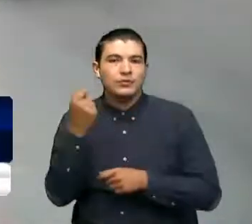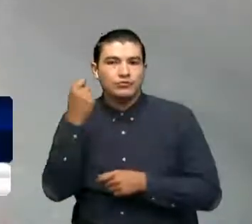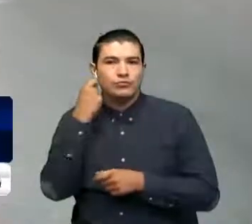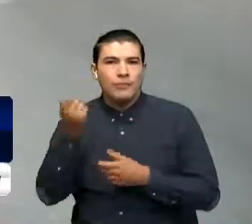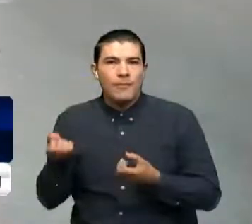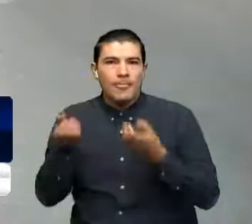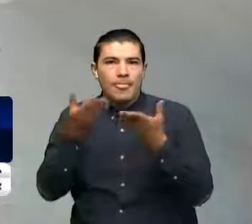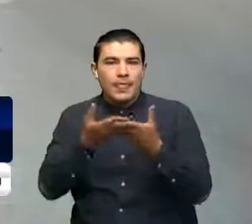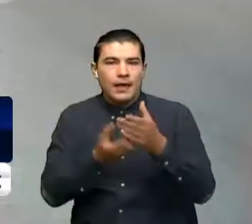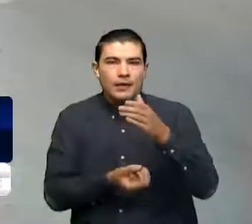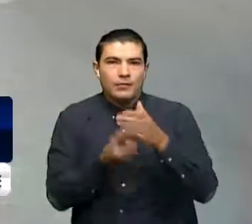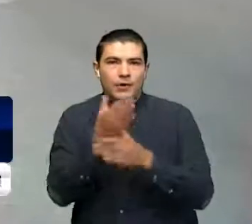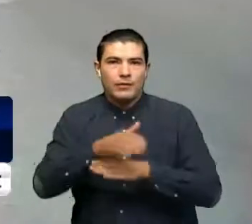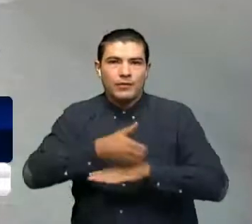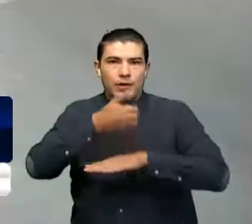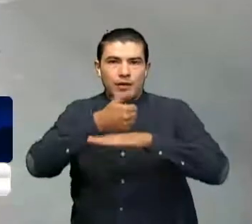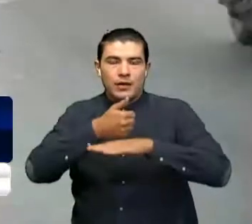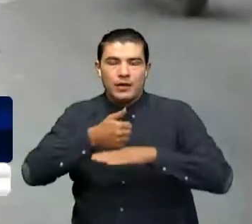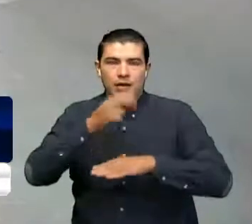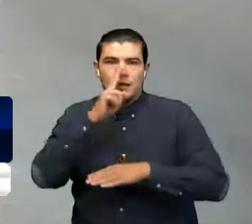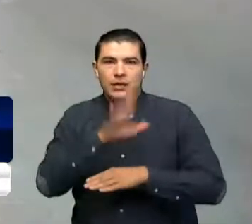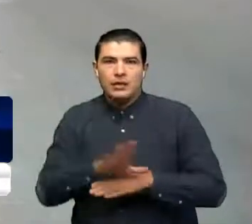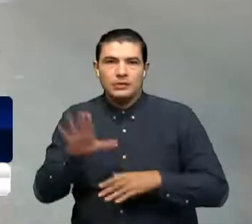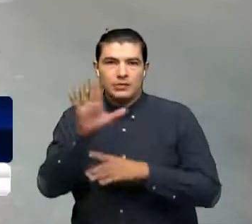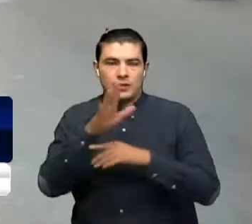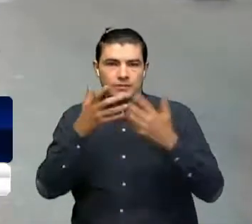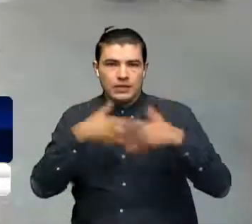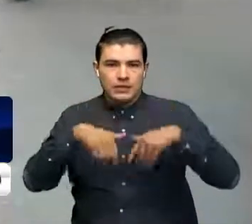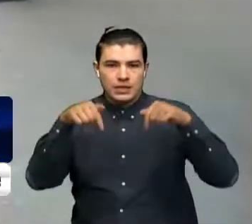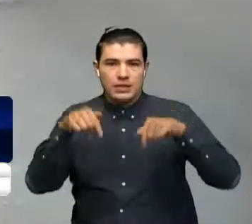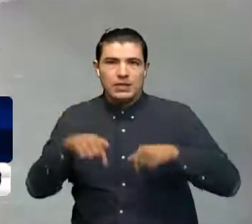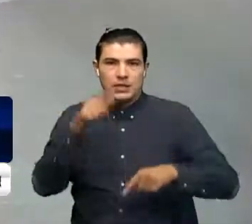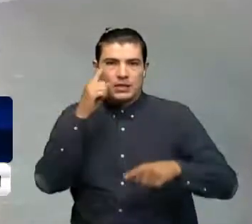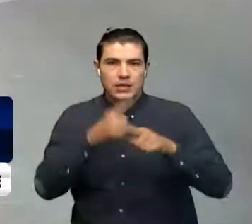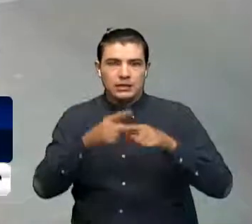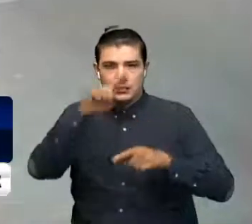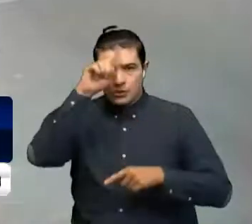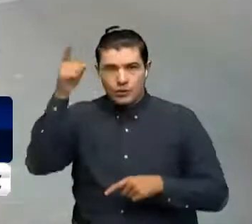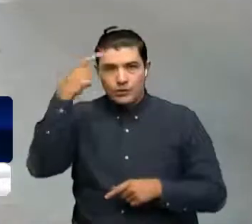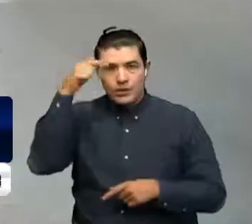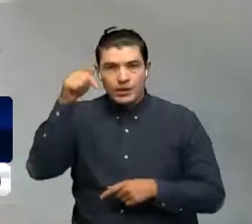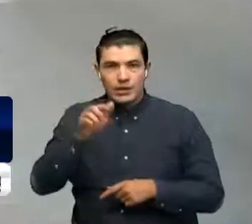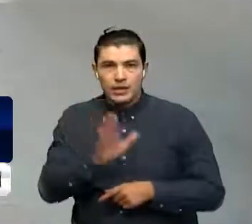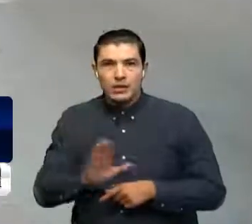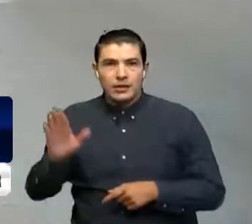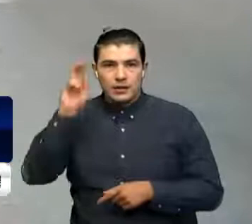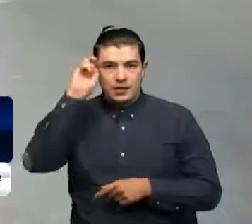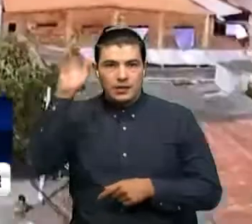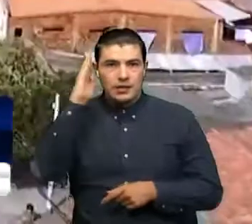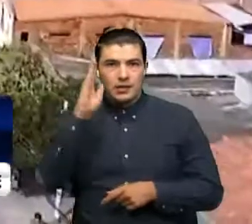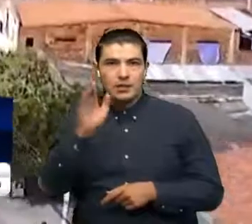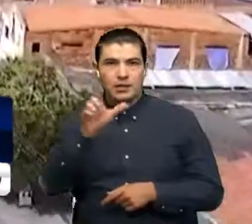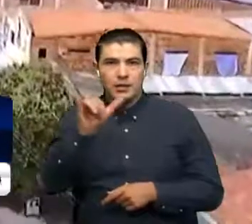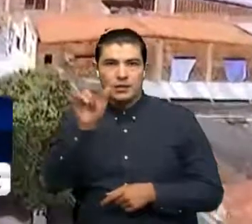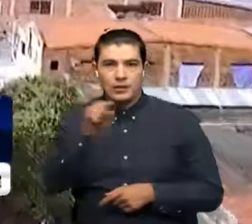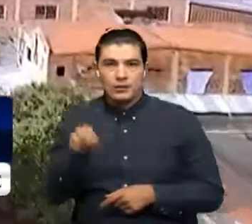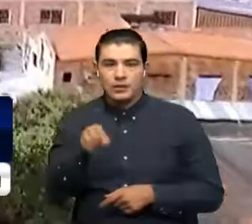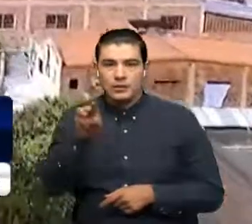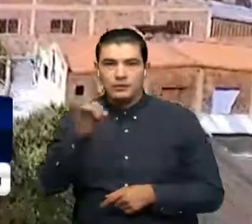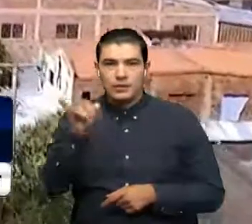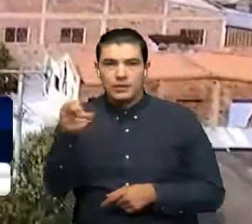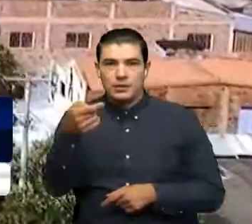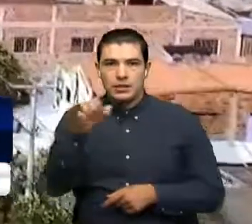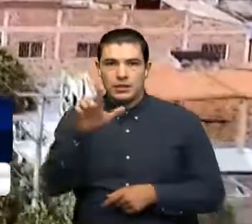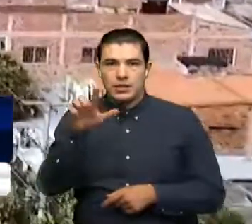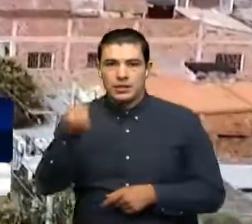por el nuevo director de la Agencia Nacional de Hidrocarburos, el exgobernador del Norte de Santander, Luis Miguel Morelli. Oferta